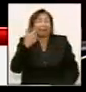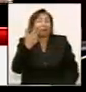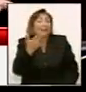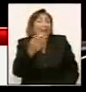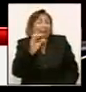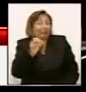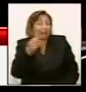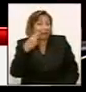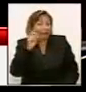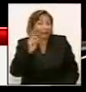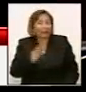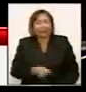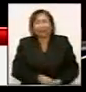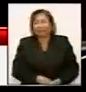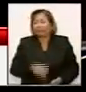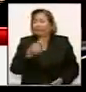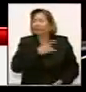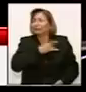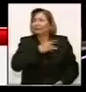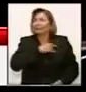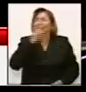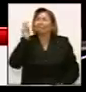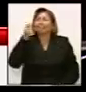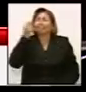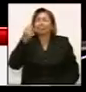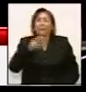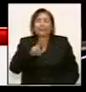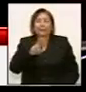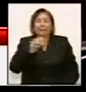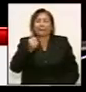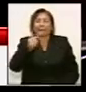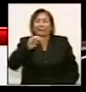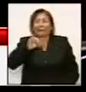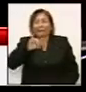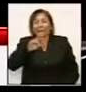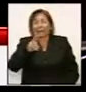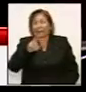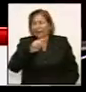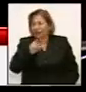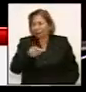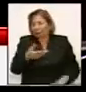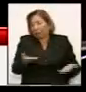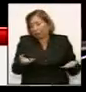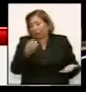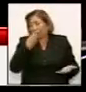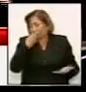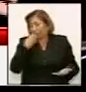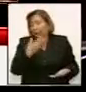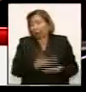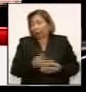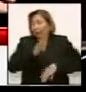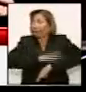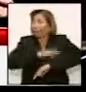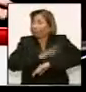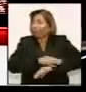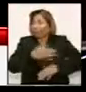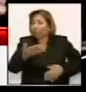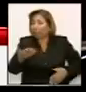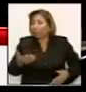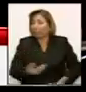Y ese día, en la Universidad de Piura, el señor Ramírez, a quien conocimos, una persona bien agradable, nos puso la